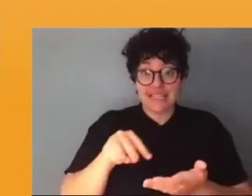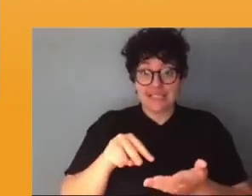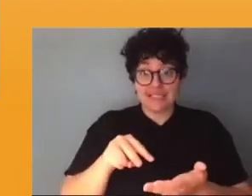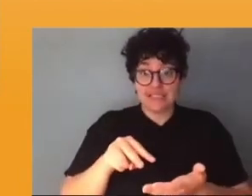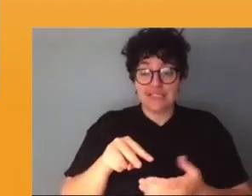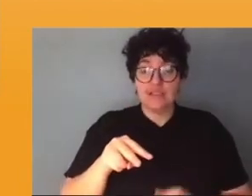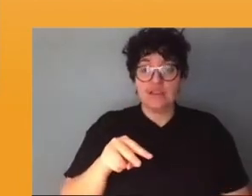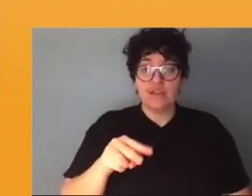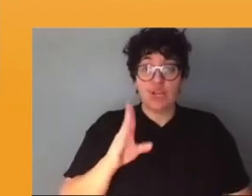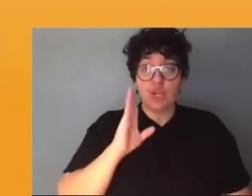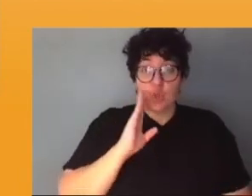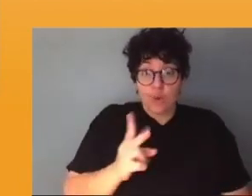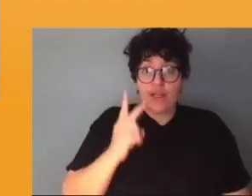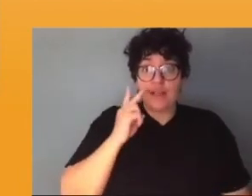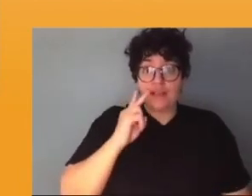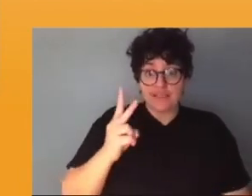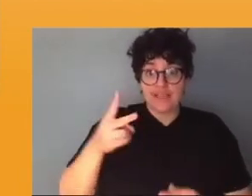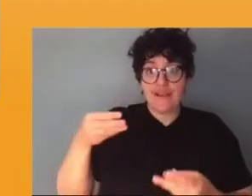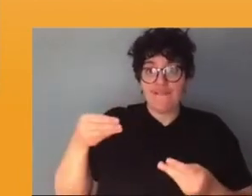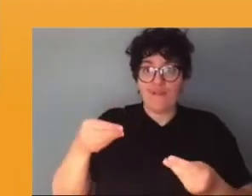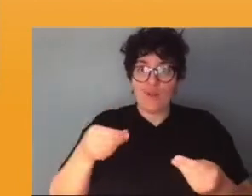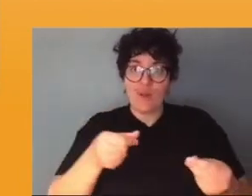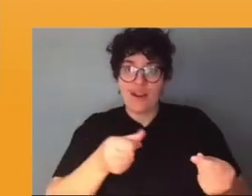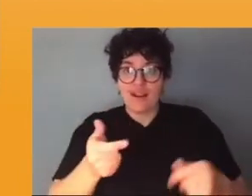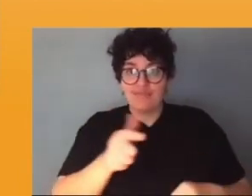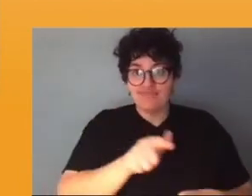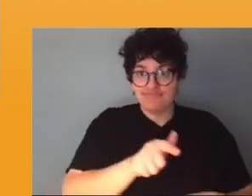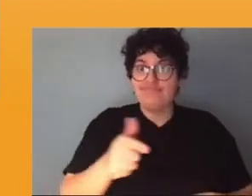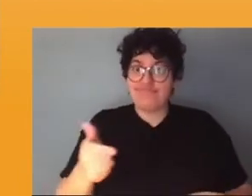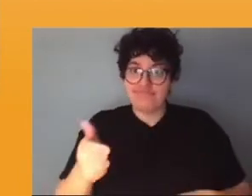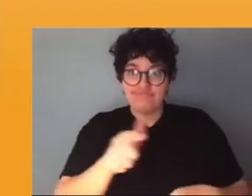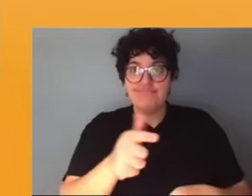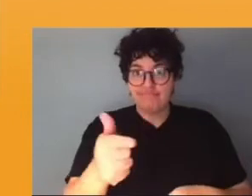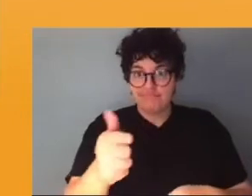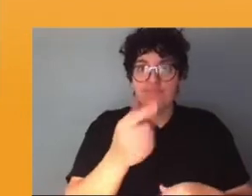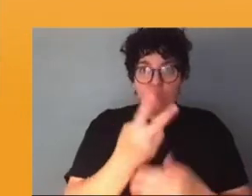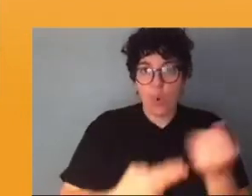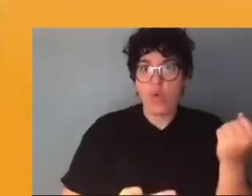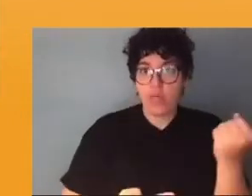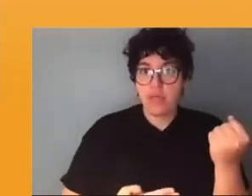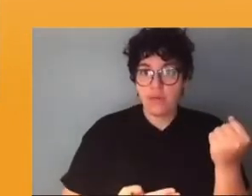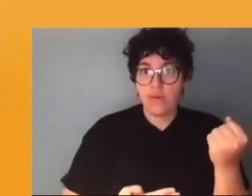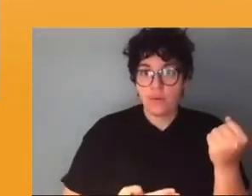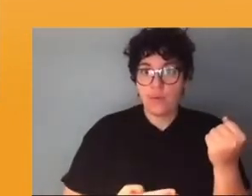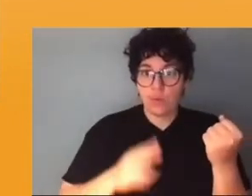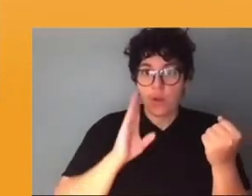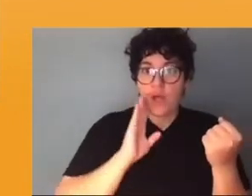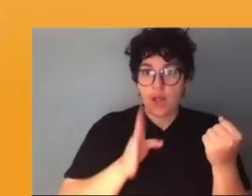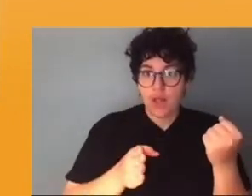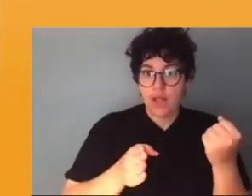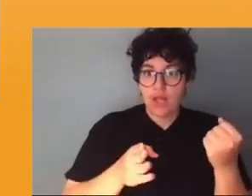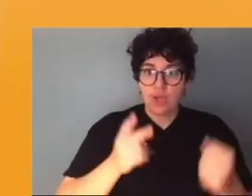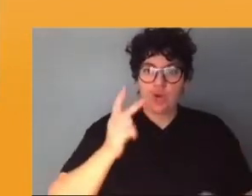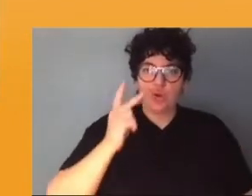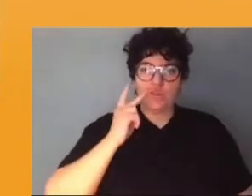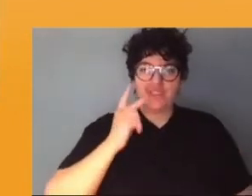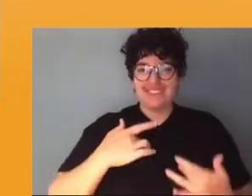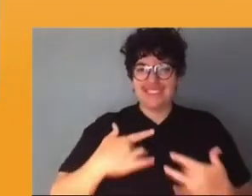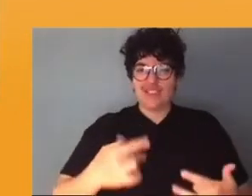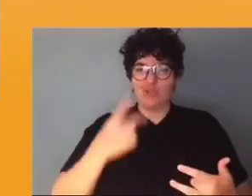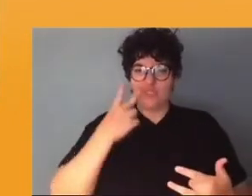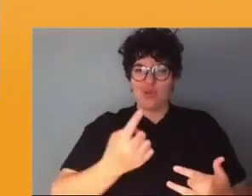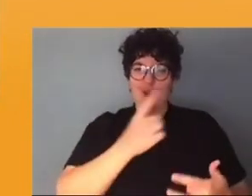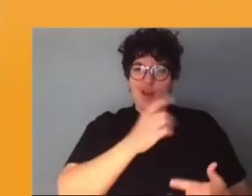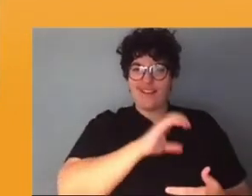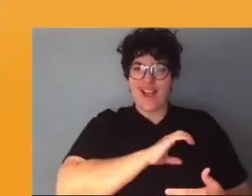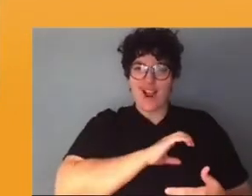mucha fluidez de parte de los dos, y también vas a ver una demostración de un personaje súper